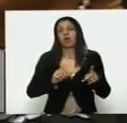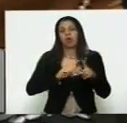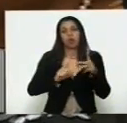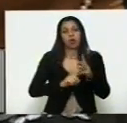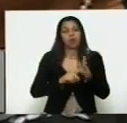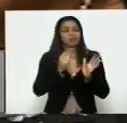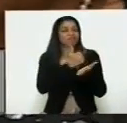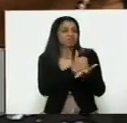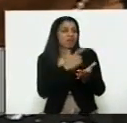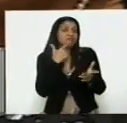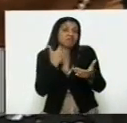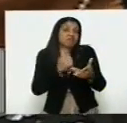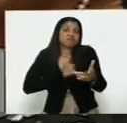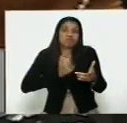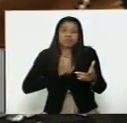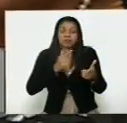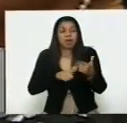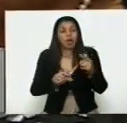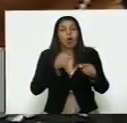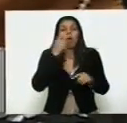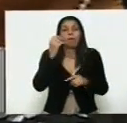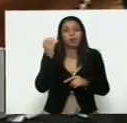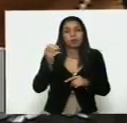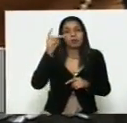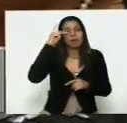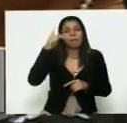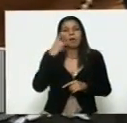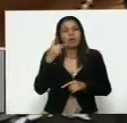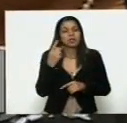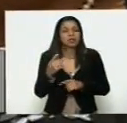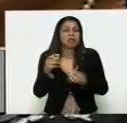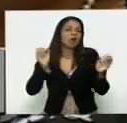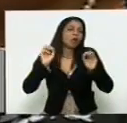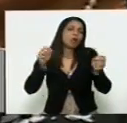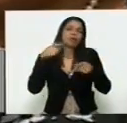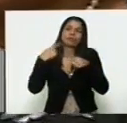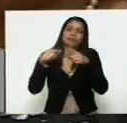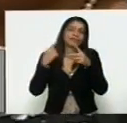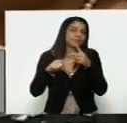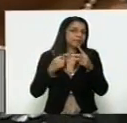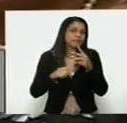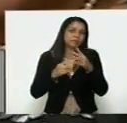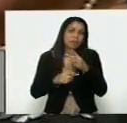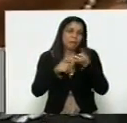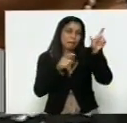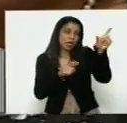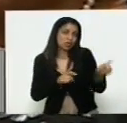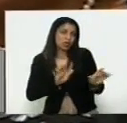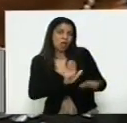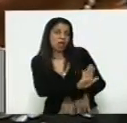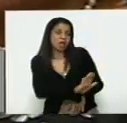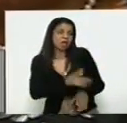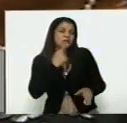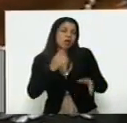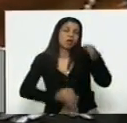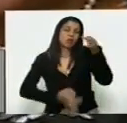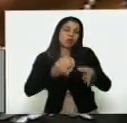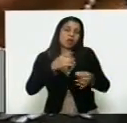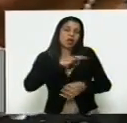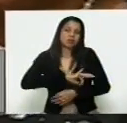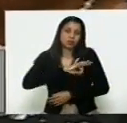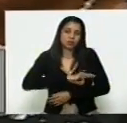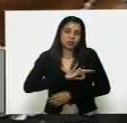de género, opinión política o cualquier otra circunstancia personal, jurídica o